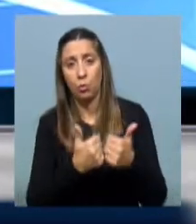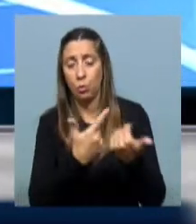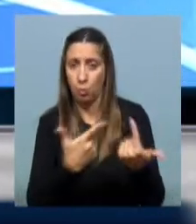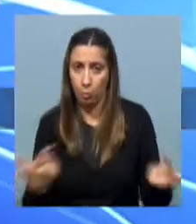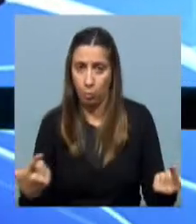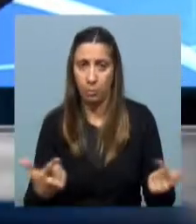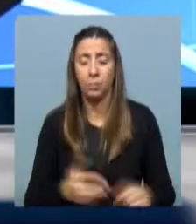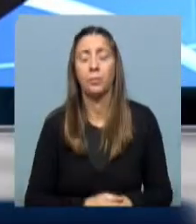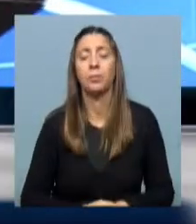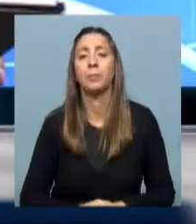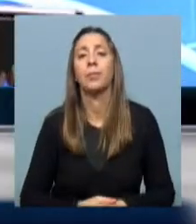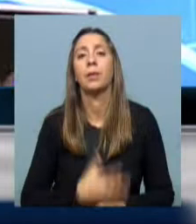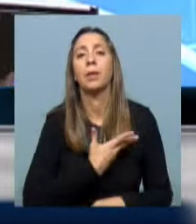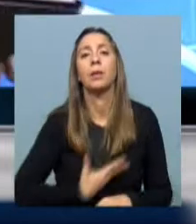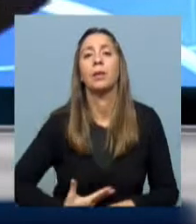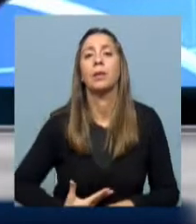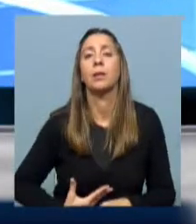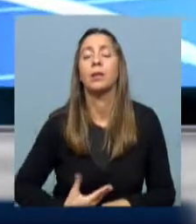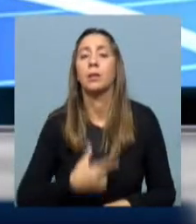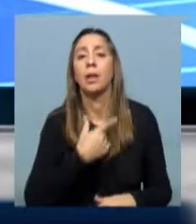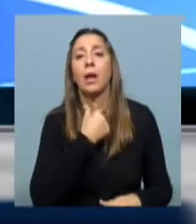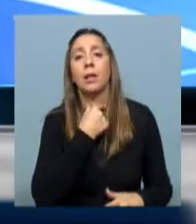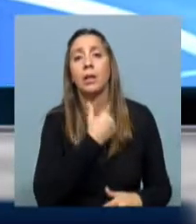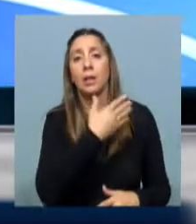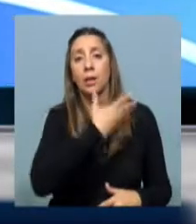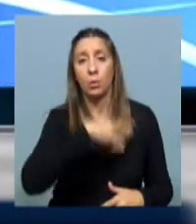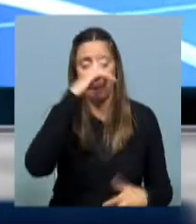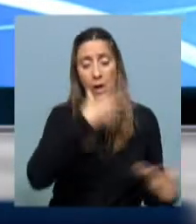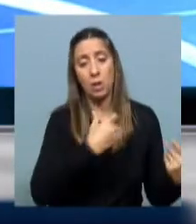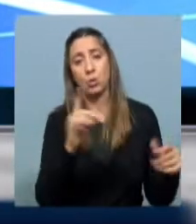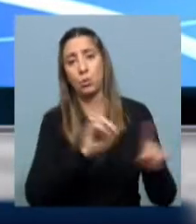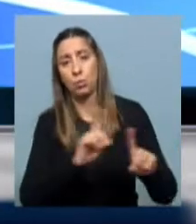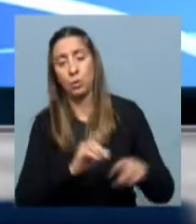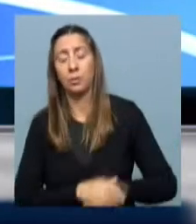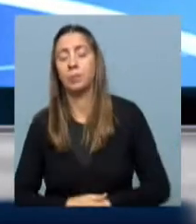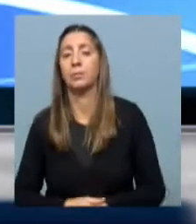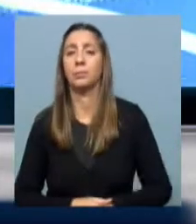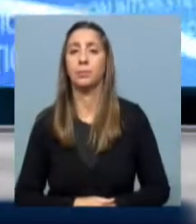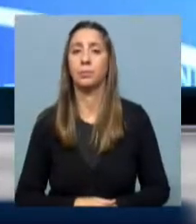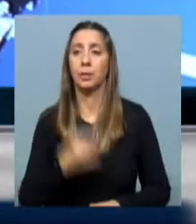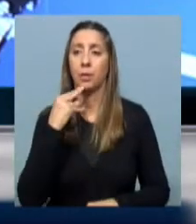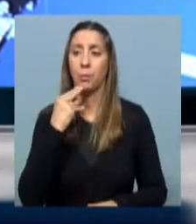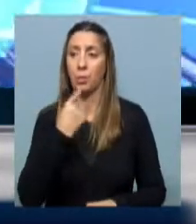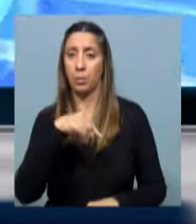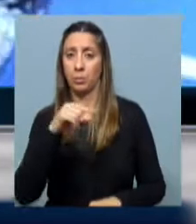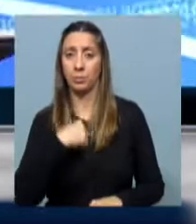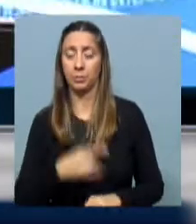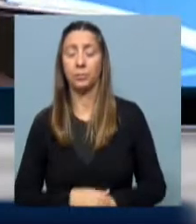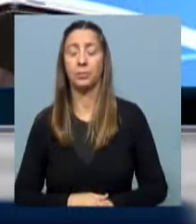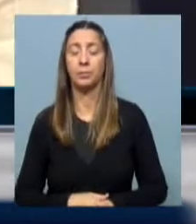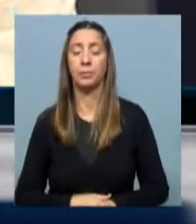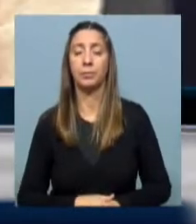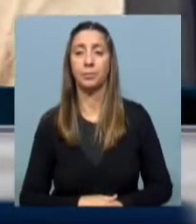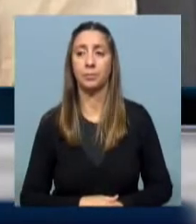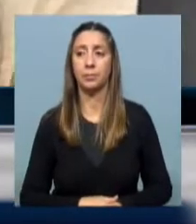controlados y que el gobierno no quiere aceptar ayuda de la Nación o de otras provincias, dice Marta Villa Mercedes. ¿Podemos responderle a Marta? Sí, le voy a